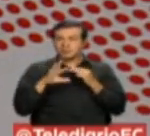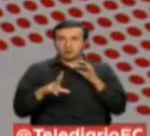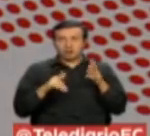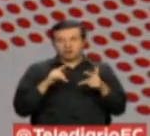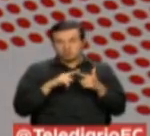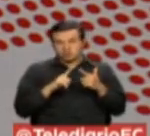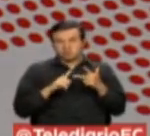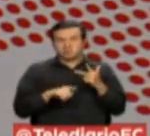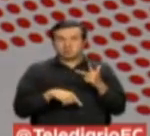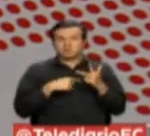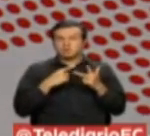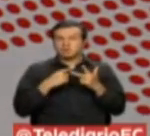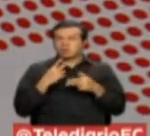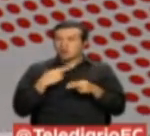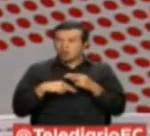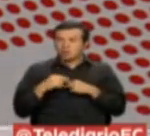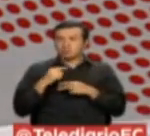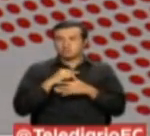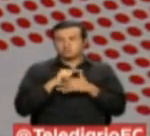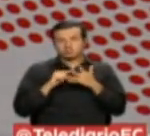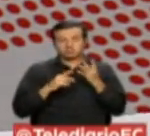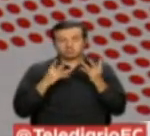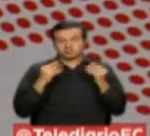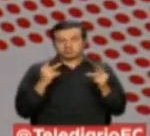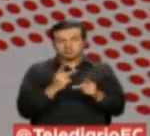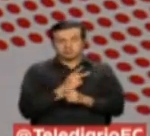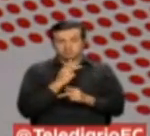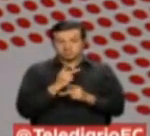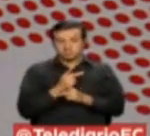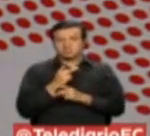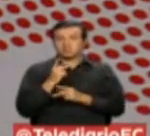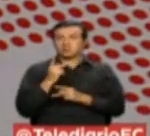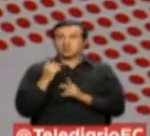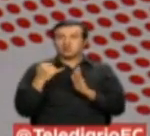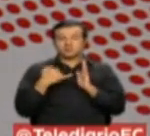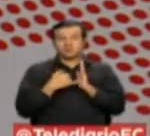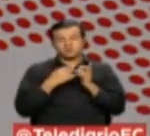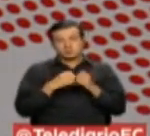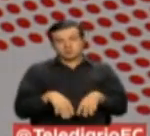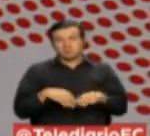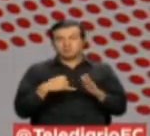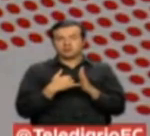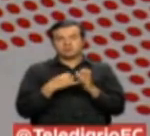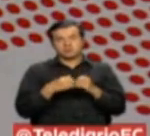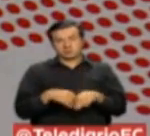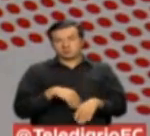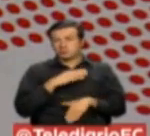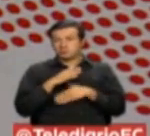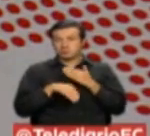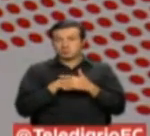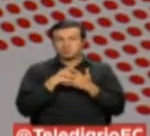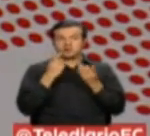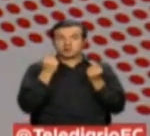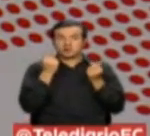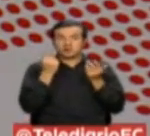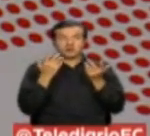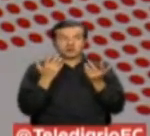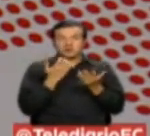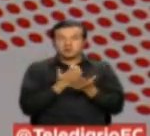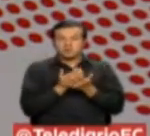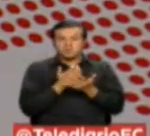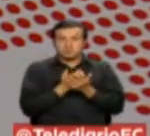por cohecho, por peculado, por concusión, ¿no? Por defraudación tributaria. Buscan que estos dineros entren en la